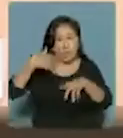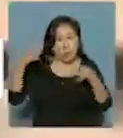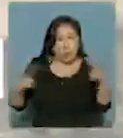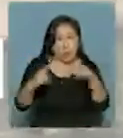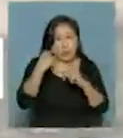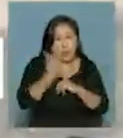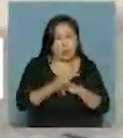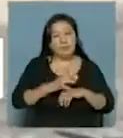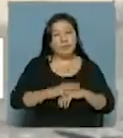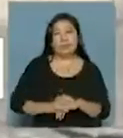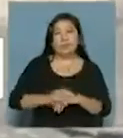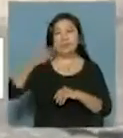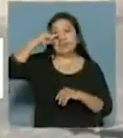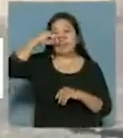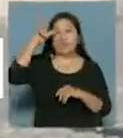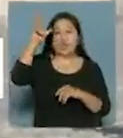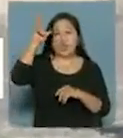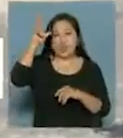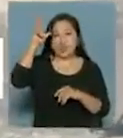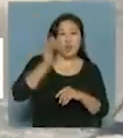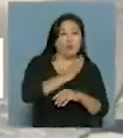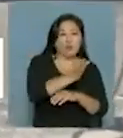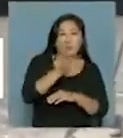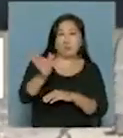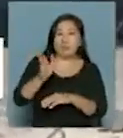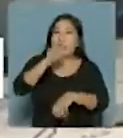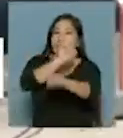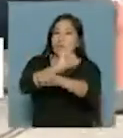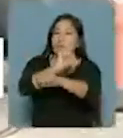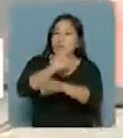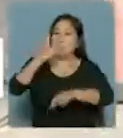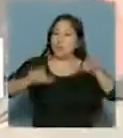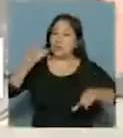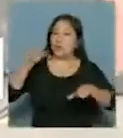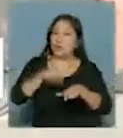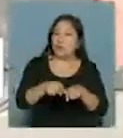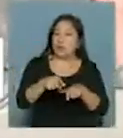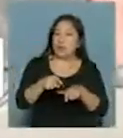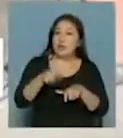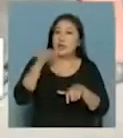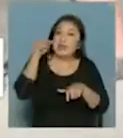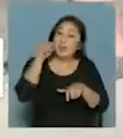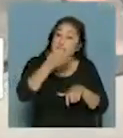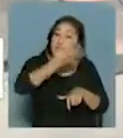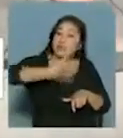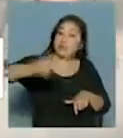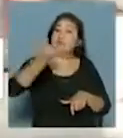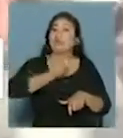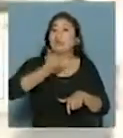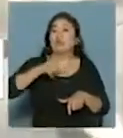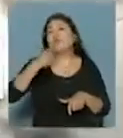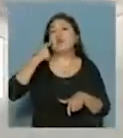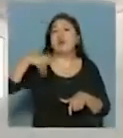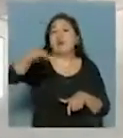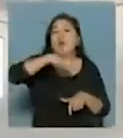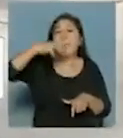vamos realizando unos 7, 8 procedimientos con detenciones de personas, las cuales son trasladadas hacia la base